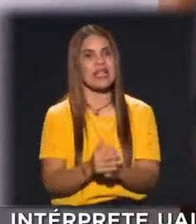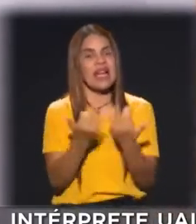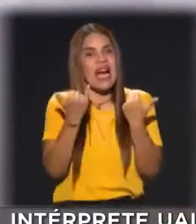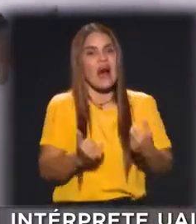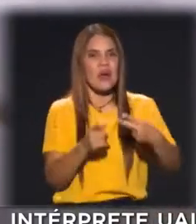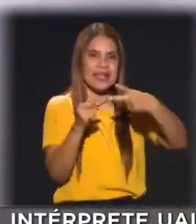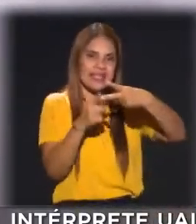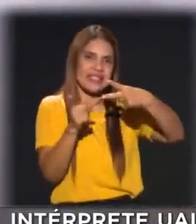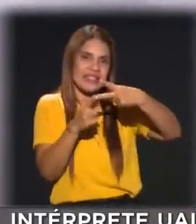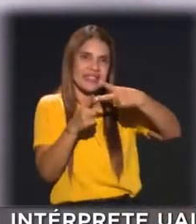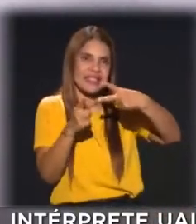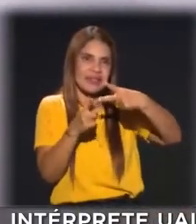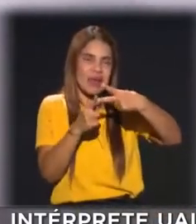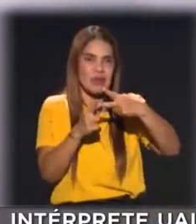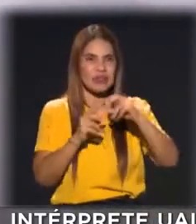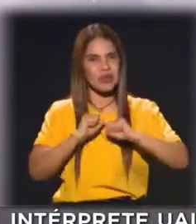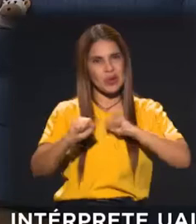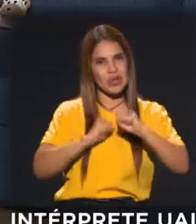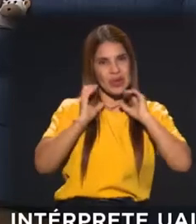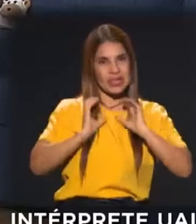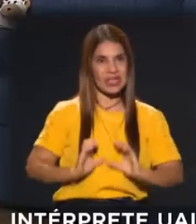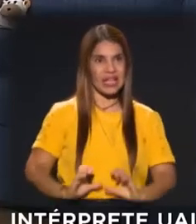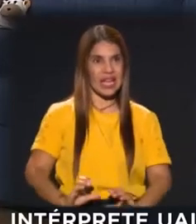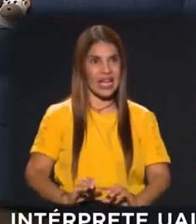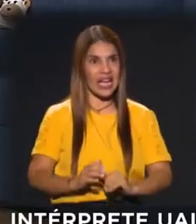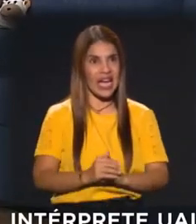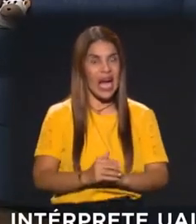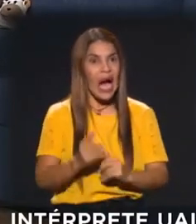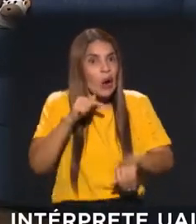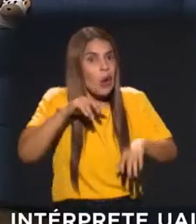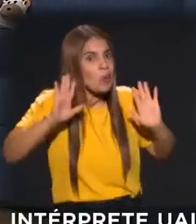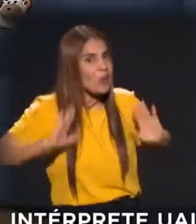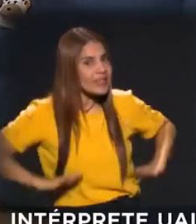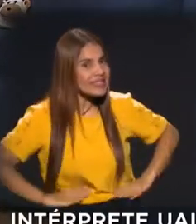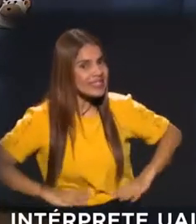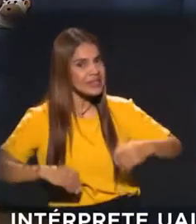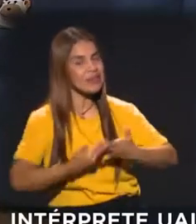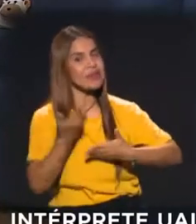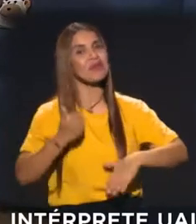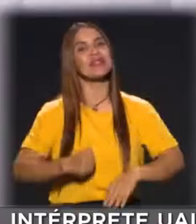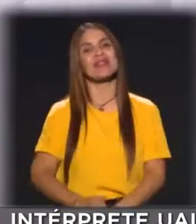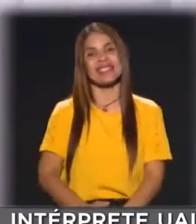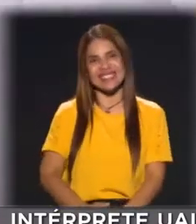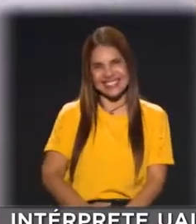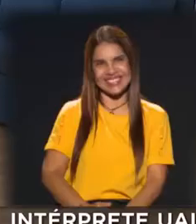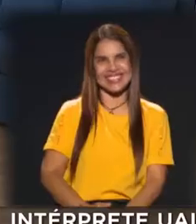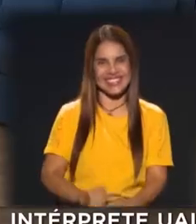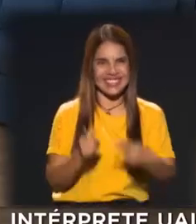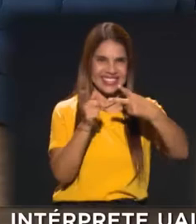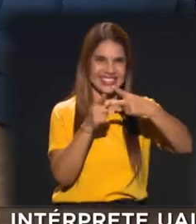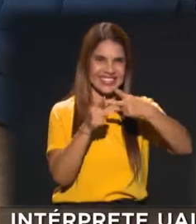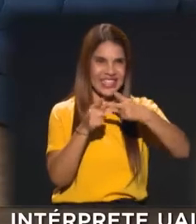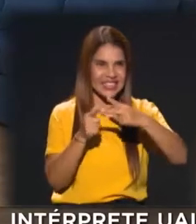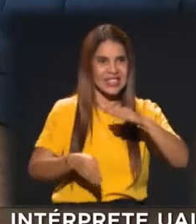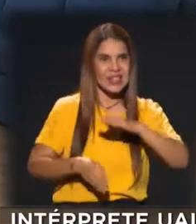central. Vamos ahí activando ese cuerpo. Esta es la central, profe. Vamos en la central. Ay, vamos en la central y